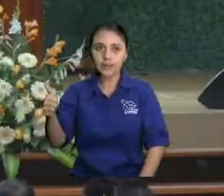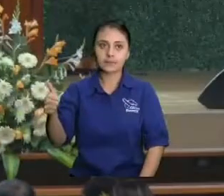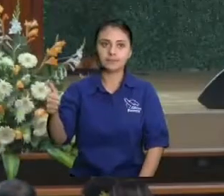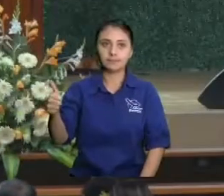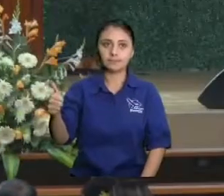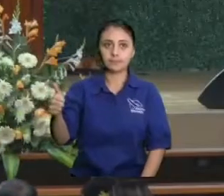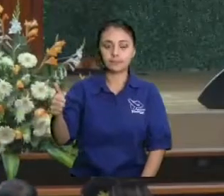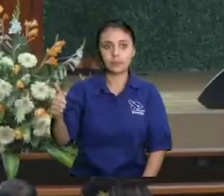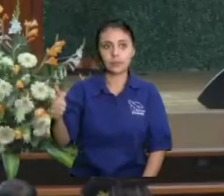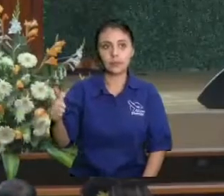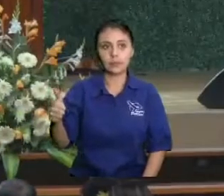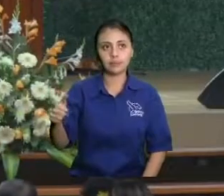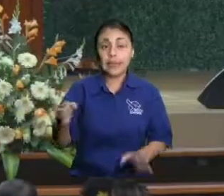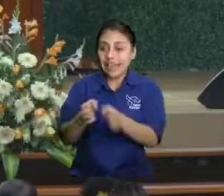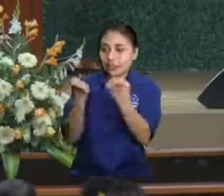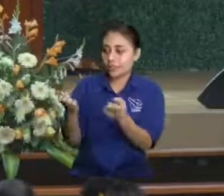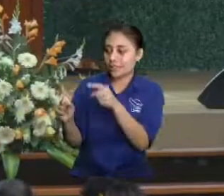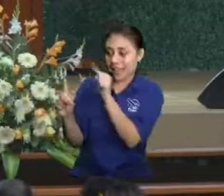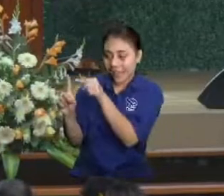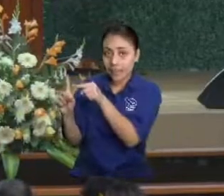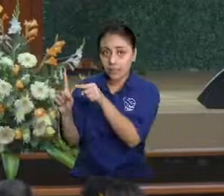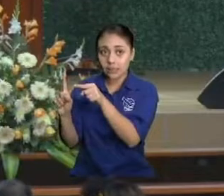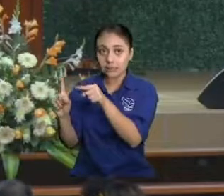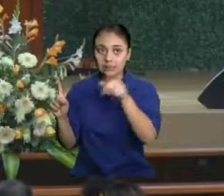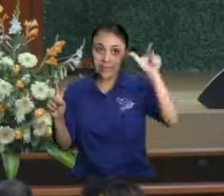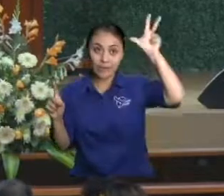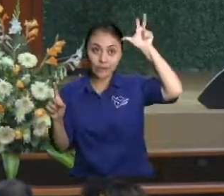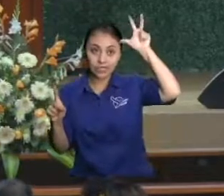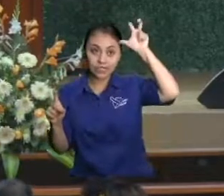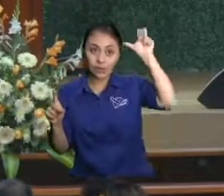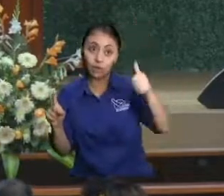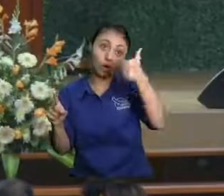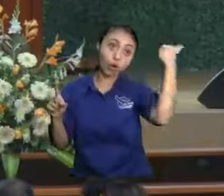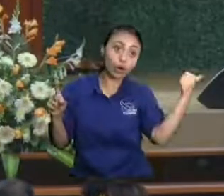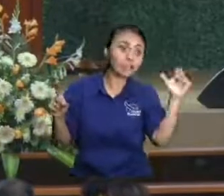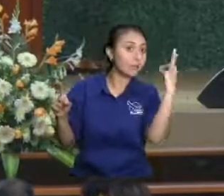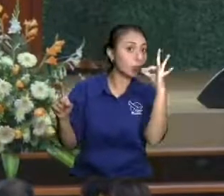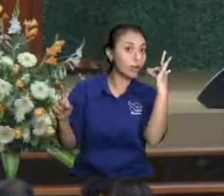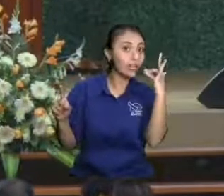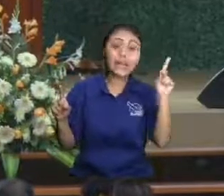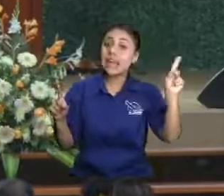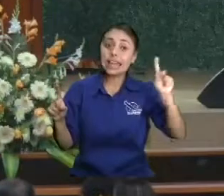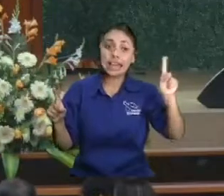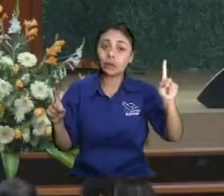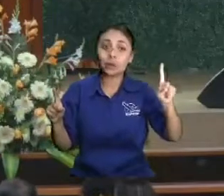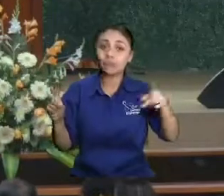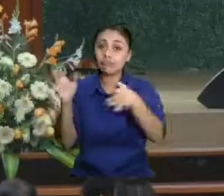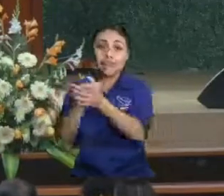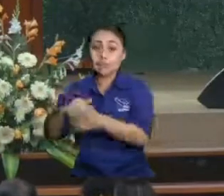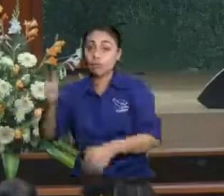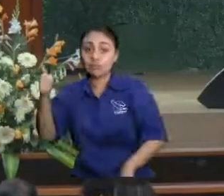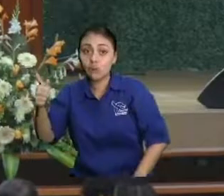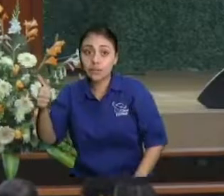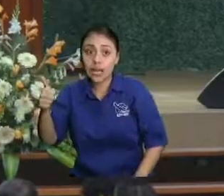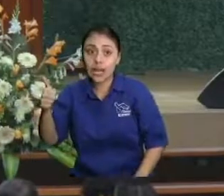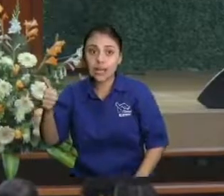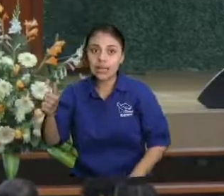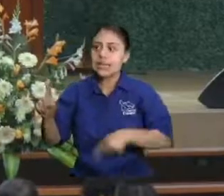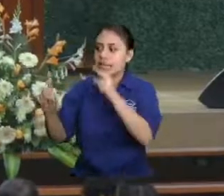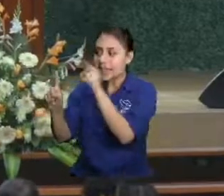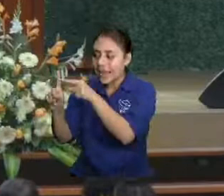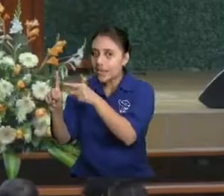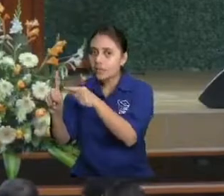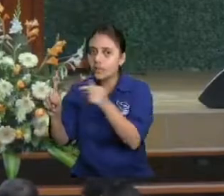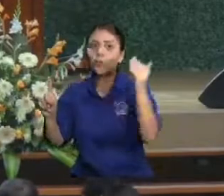Entonces quiere decir, se metió con una mujer que no le correspondía. Tenía marido la señora. Y él lo